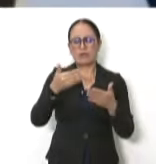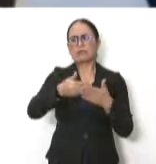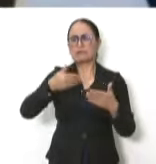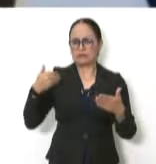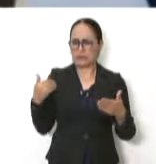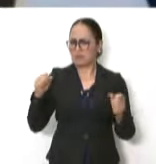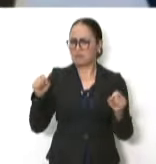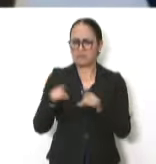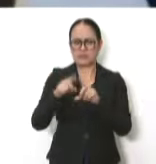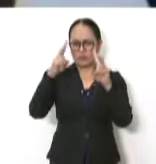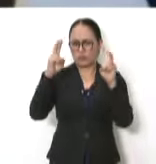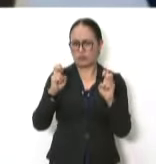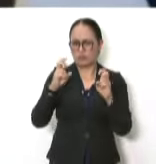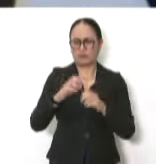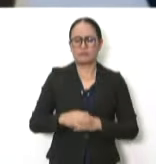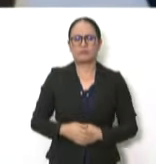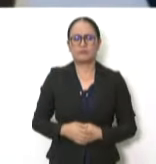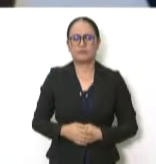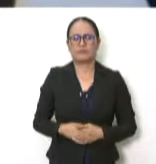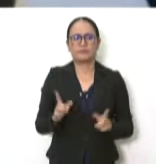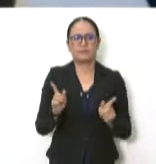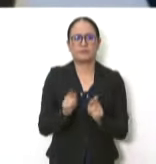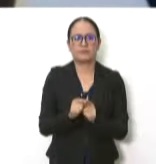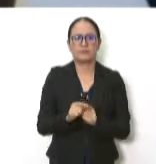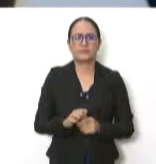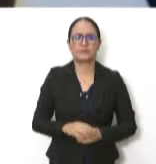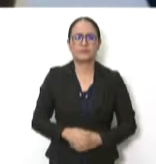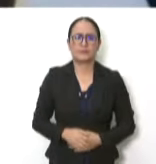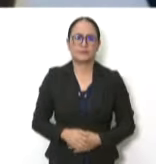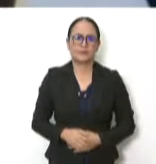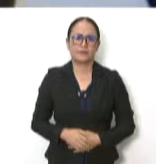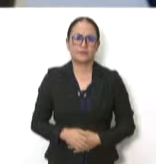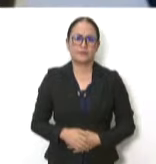Es cuanto, comisionado presidente.